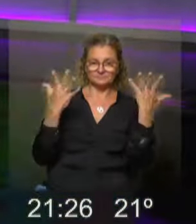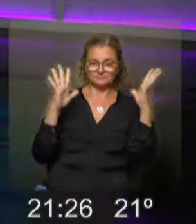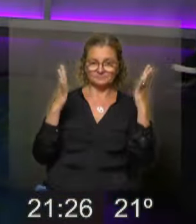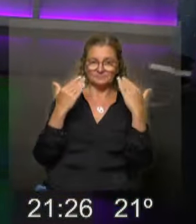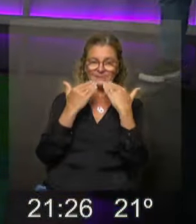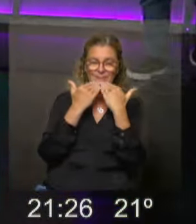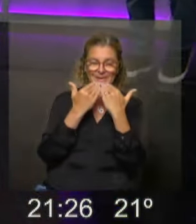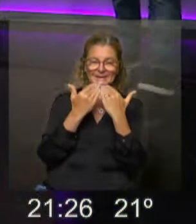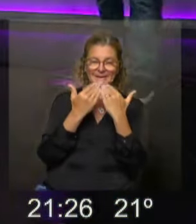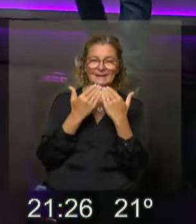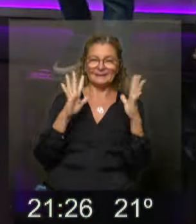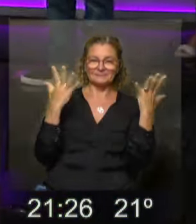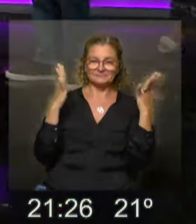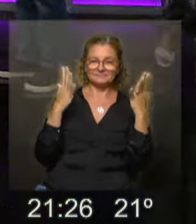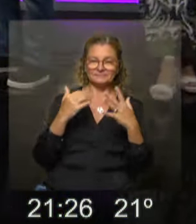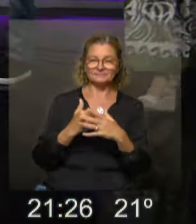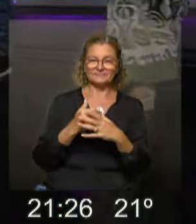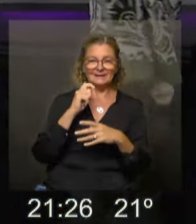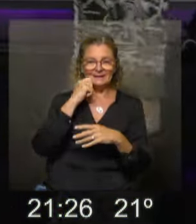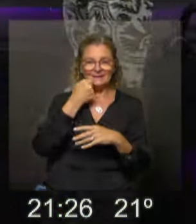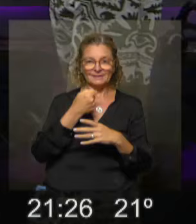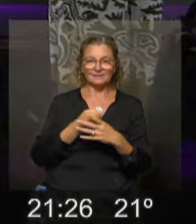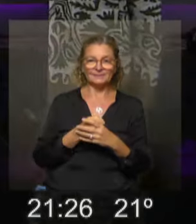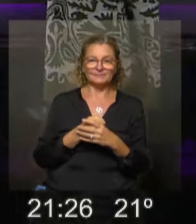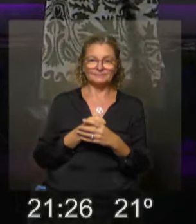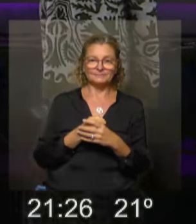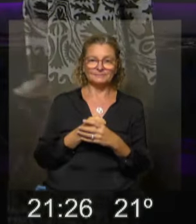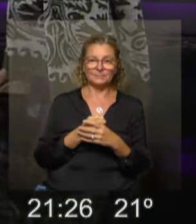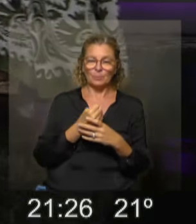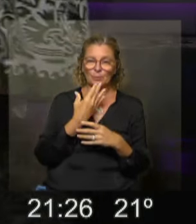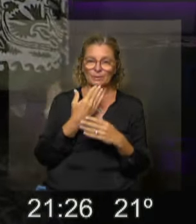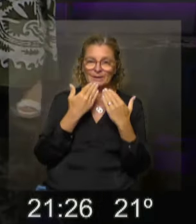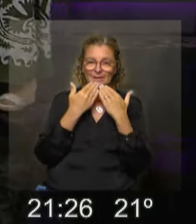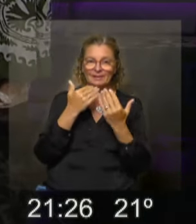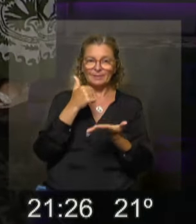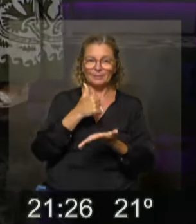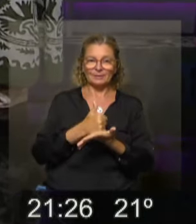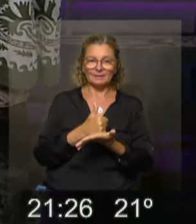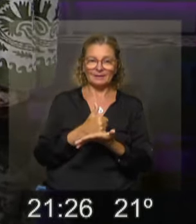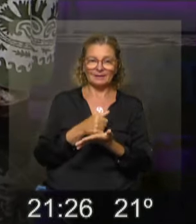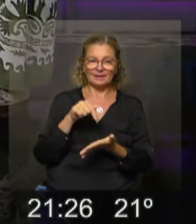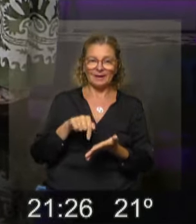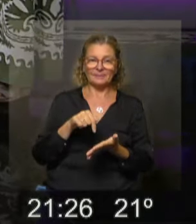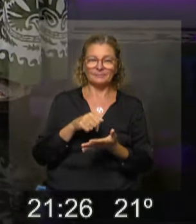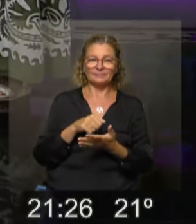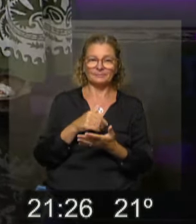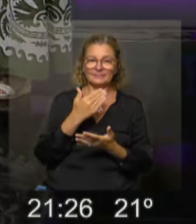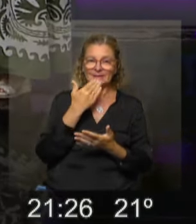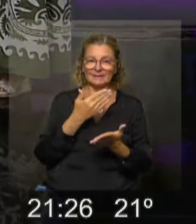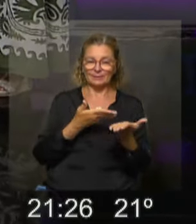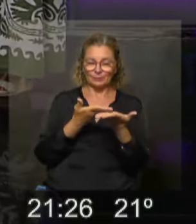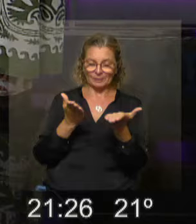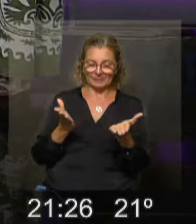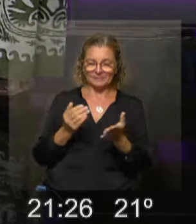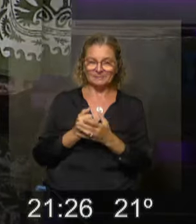Muchas gracias. ¡Bravo! Tremendo. ¡Qué divina! Bueno, Cata, muchas gracias por estar hoy acá. Muchas gracias a ustedes.